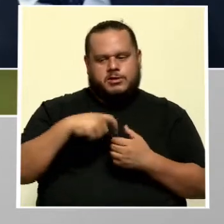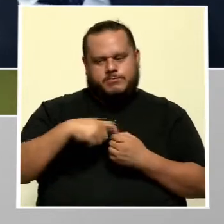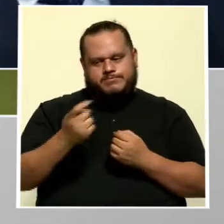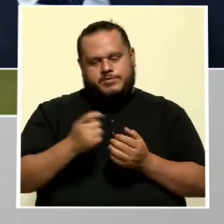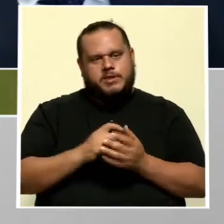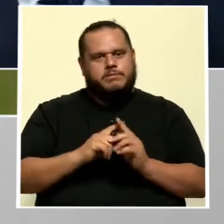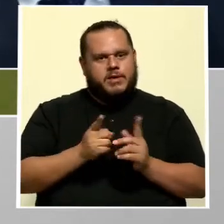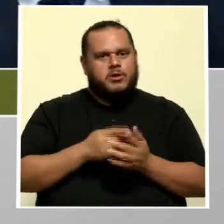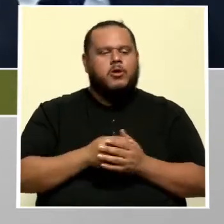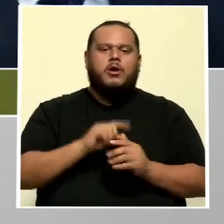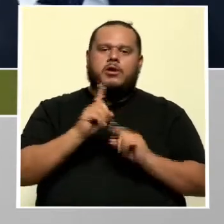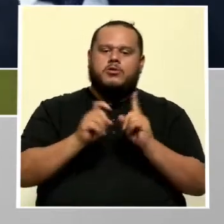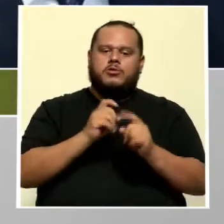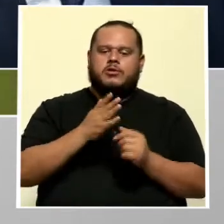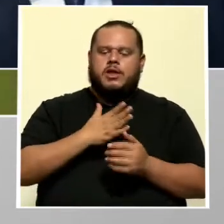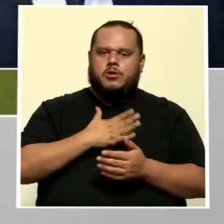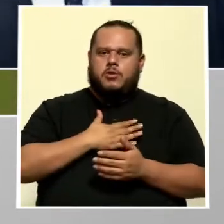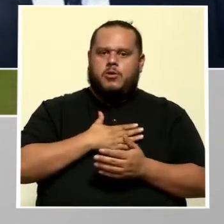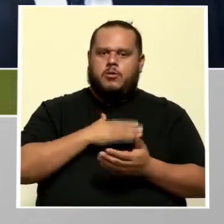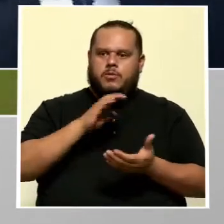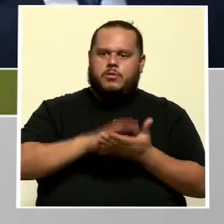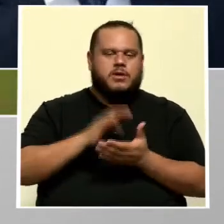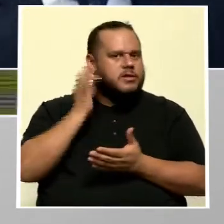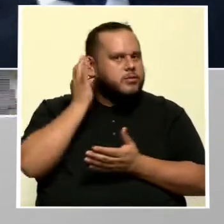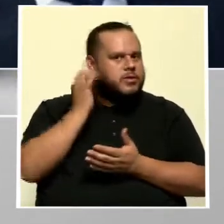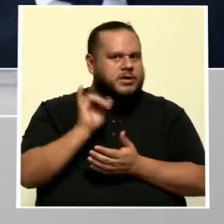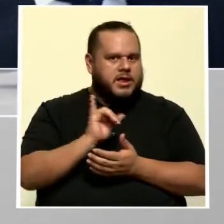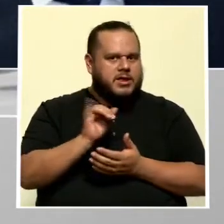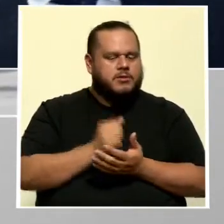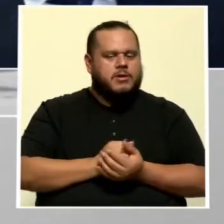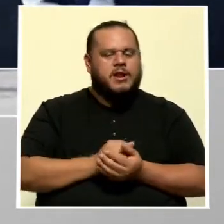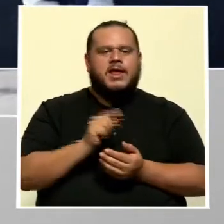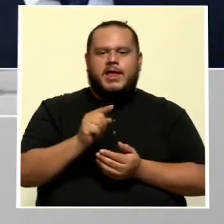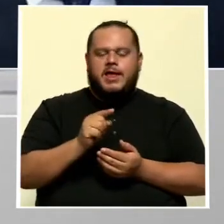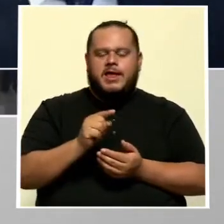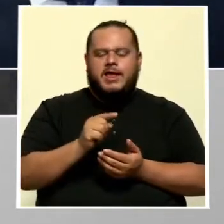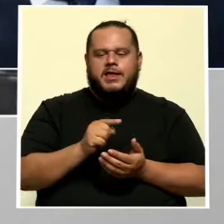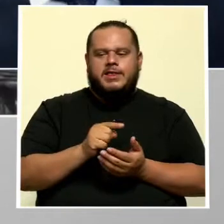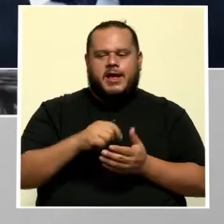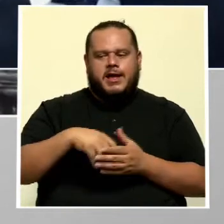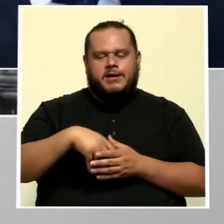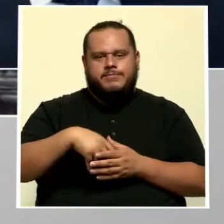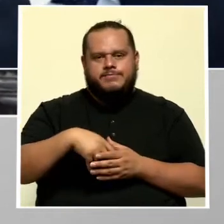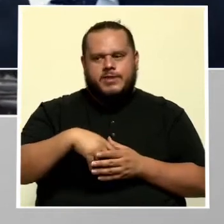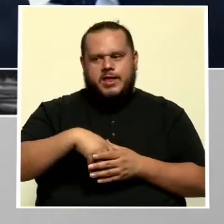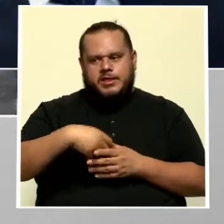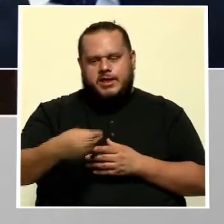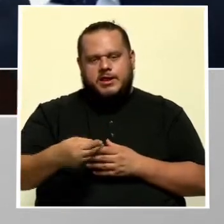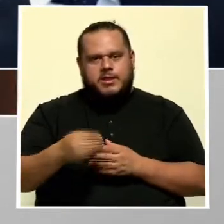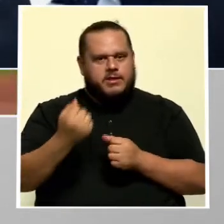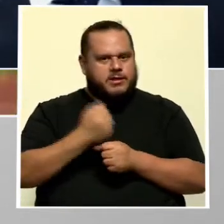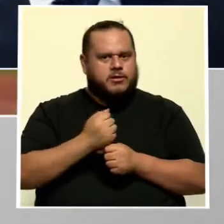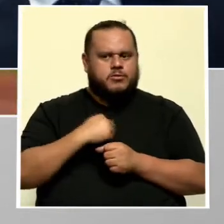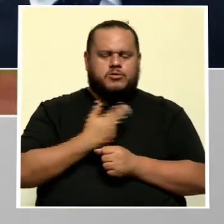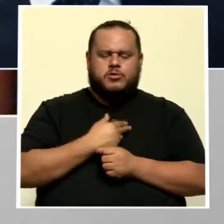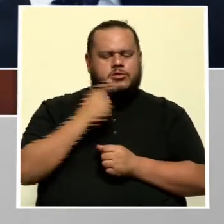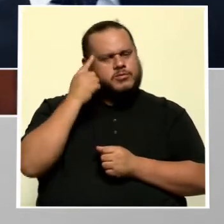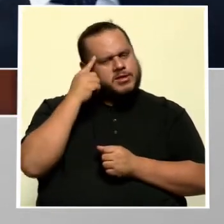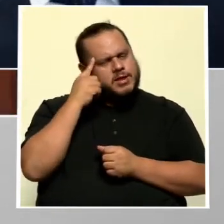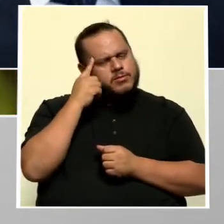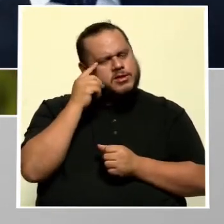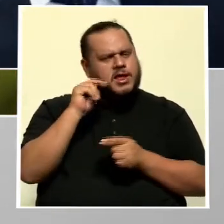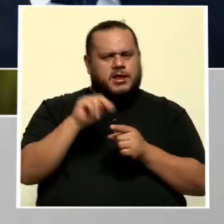pero en consulta con mi esposa, también ella retirada del trabajo, pensamos en los